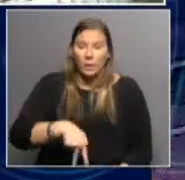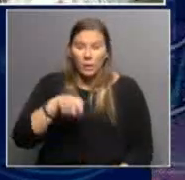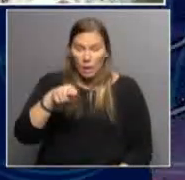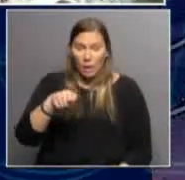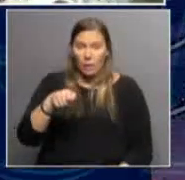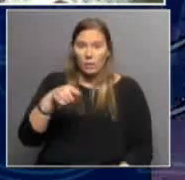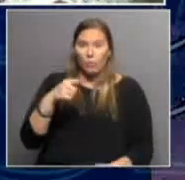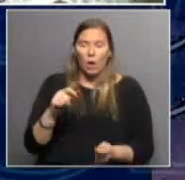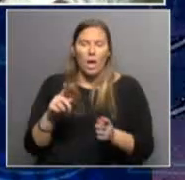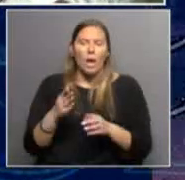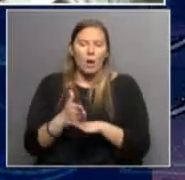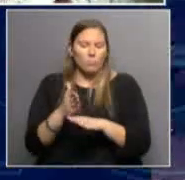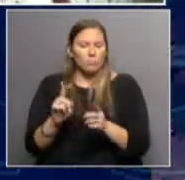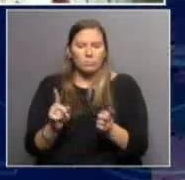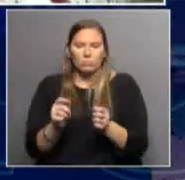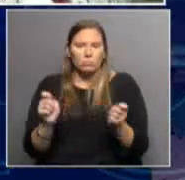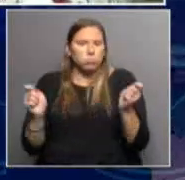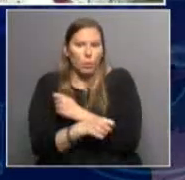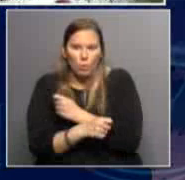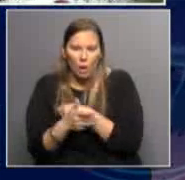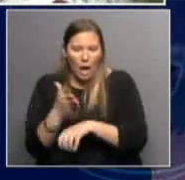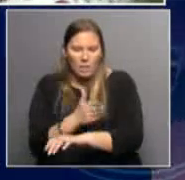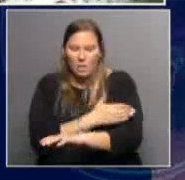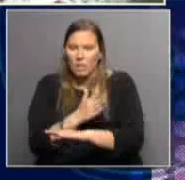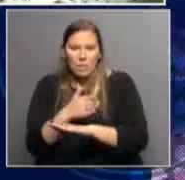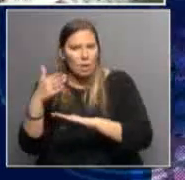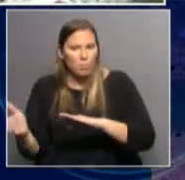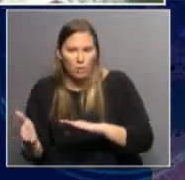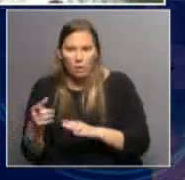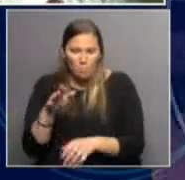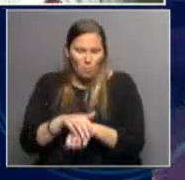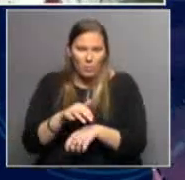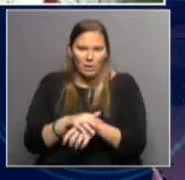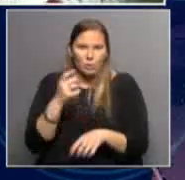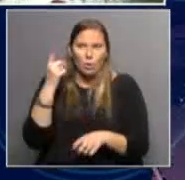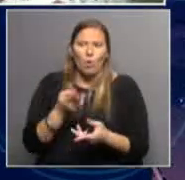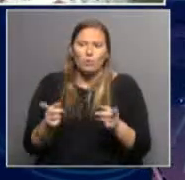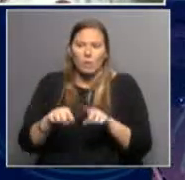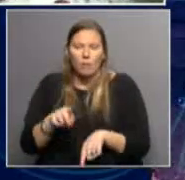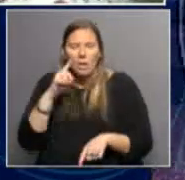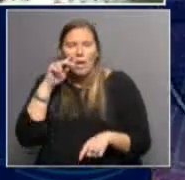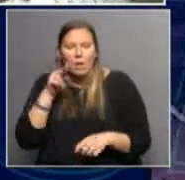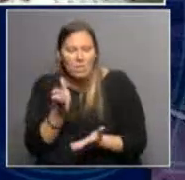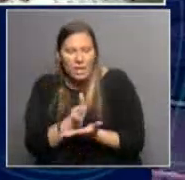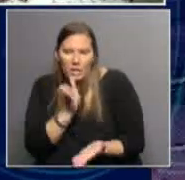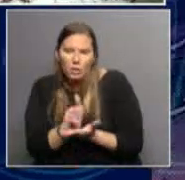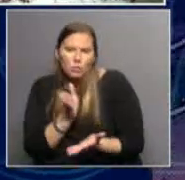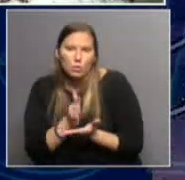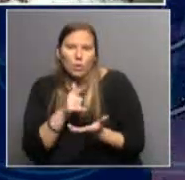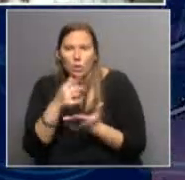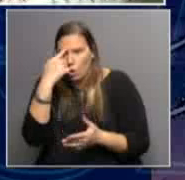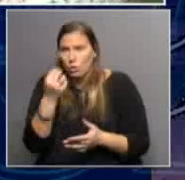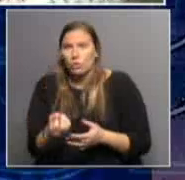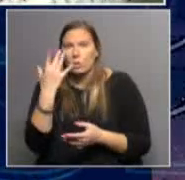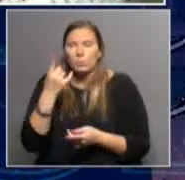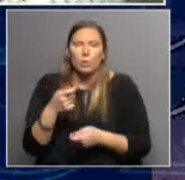antes y un después para las poblaciones afrodescendientes, porque se enmarcó en la recuperación de los derechos y en la recuperación conceptual